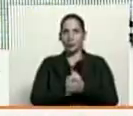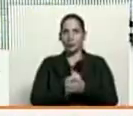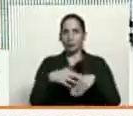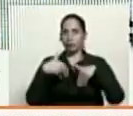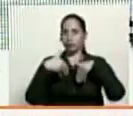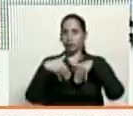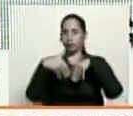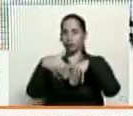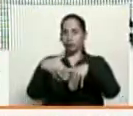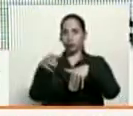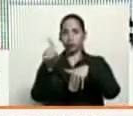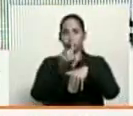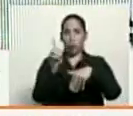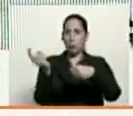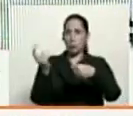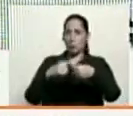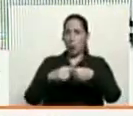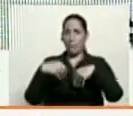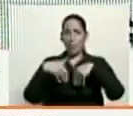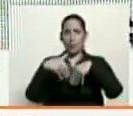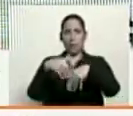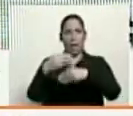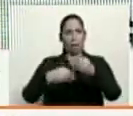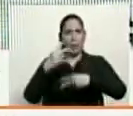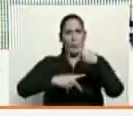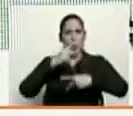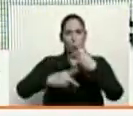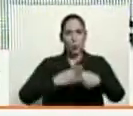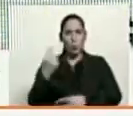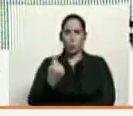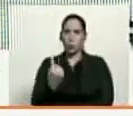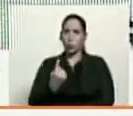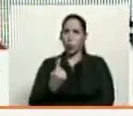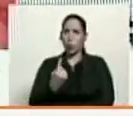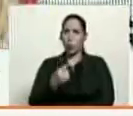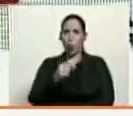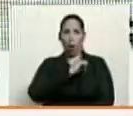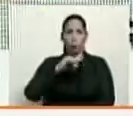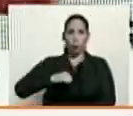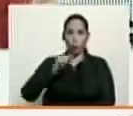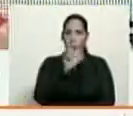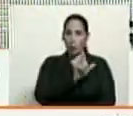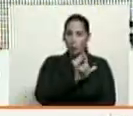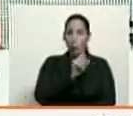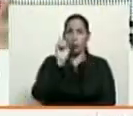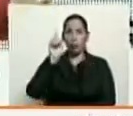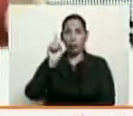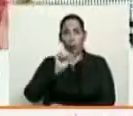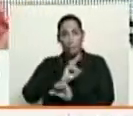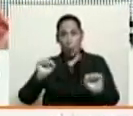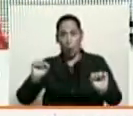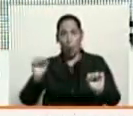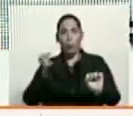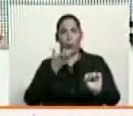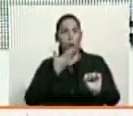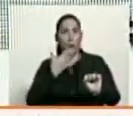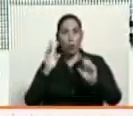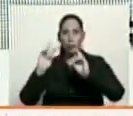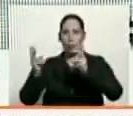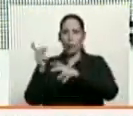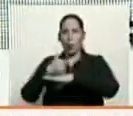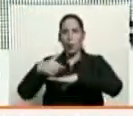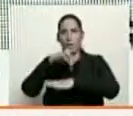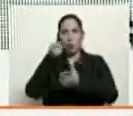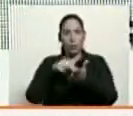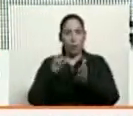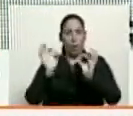militantes y a los que no sean militantes también. El tema de la producción no solo es un asunto del Partido Socialista Unido de Venezuela, como tampoco es solo un tema del gobierno